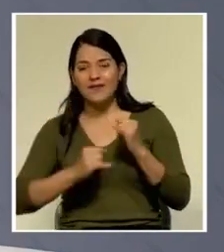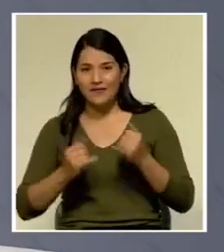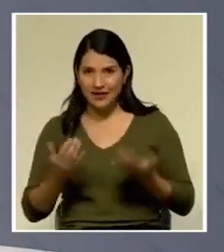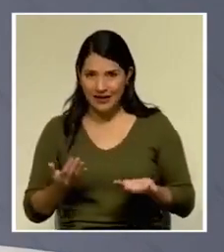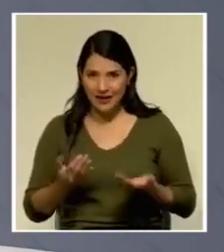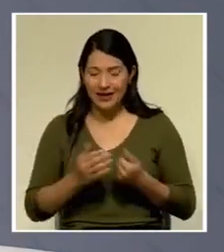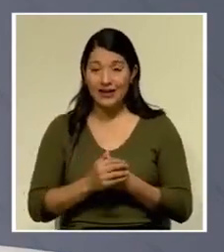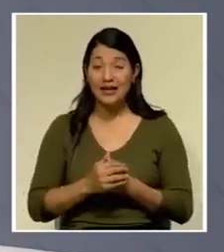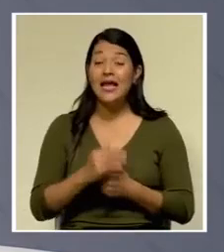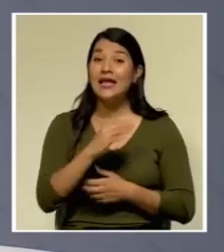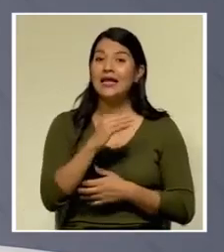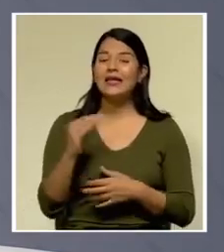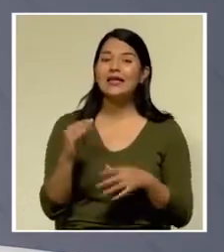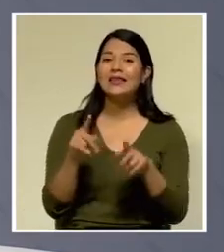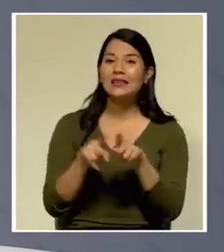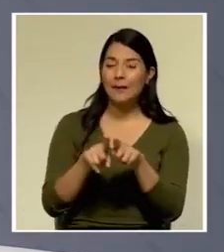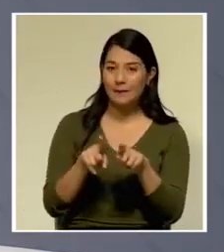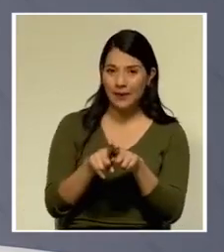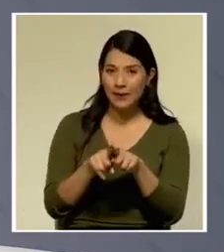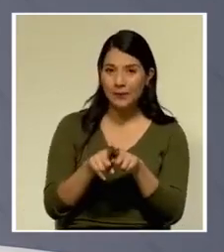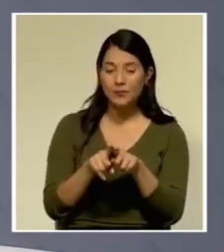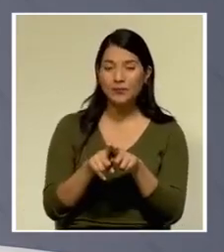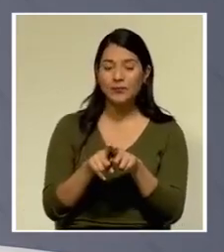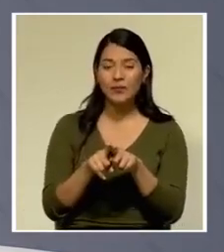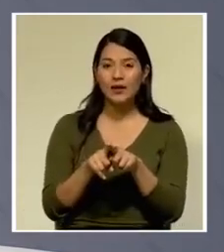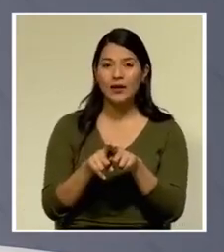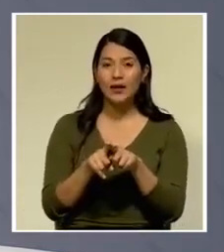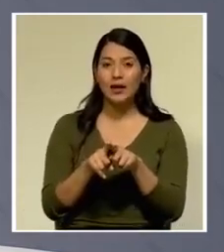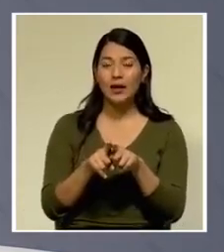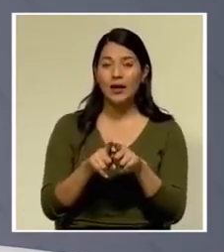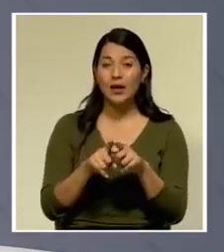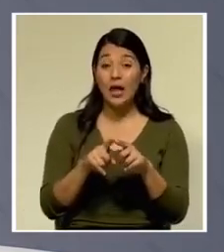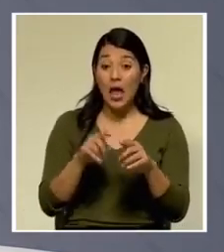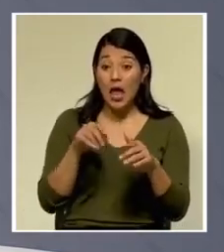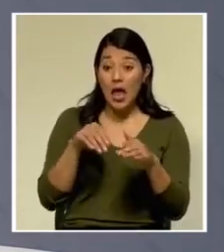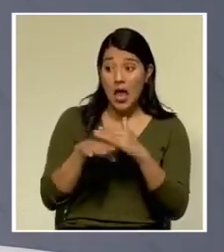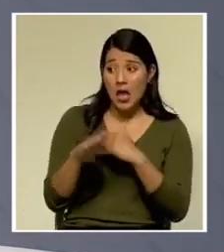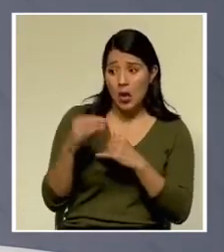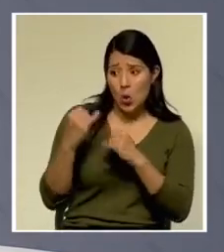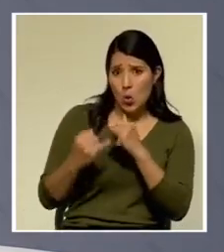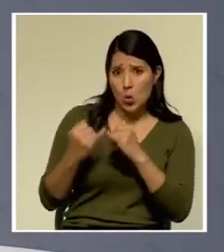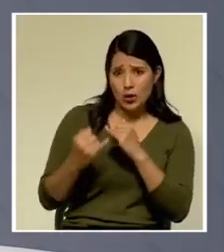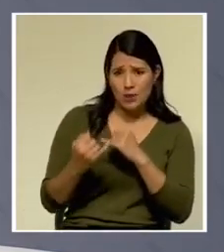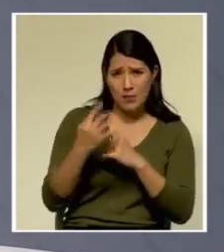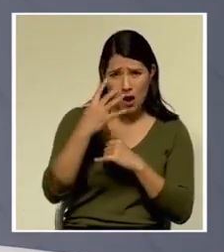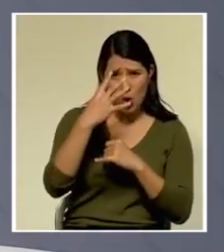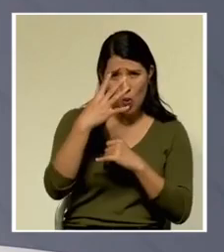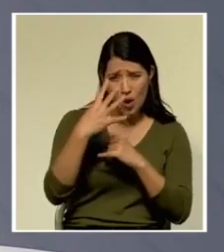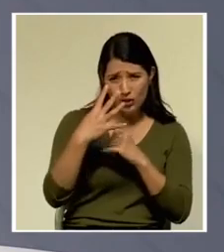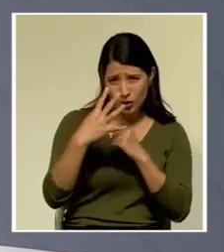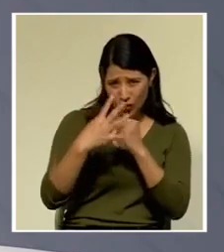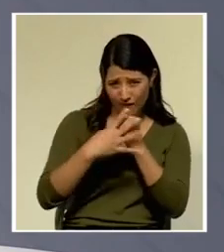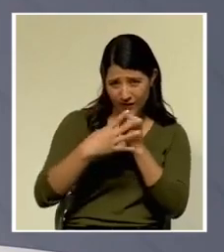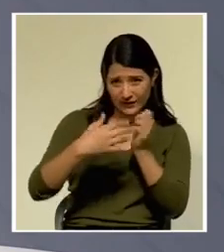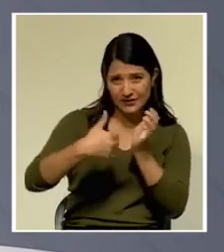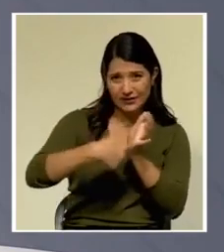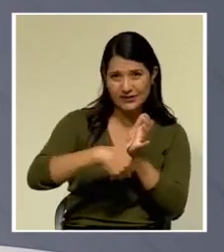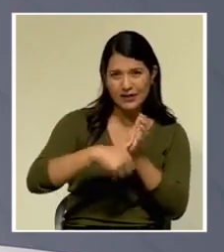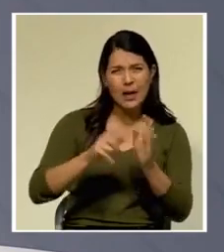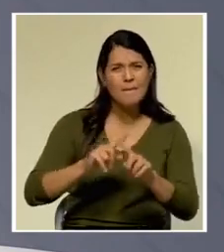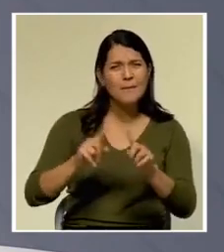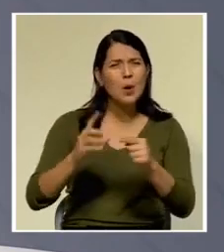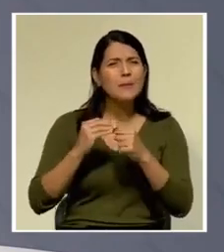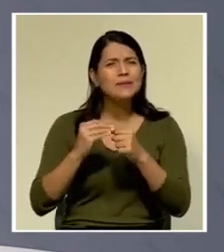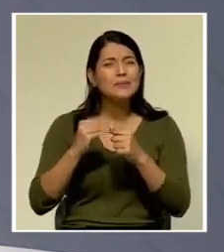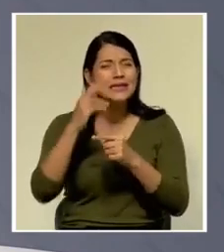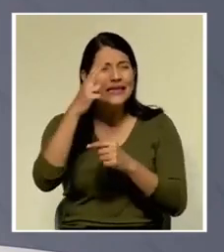considerando además que las tendencias, por lo menos en las últimas 4 elecciones, pero principalmente en las 3